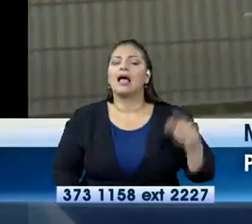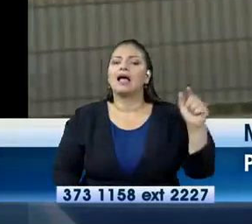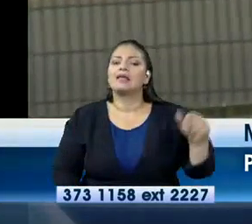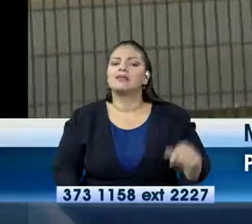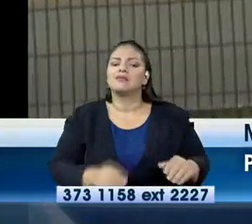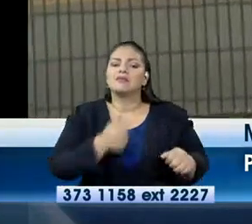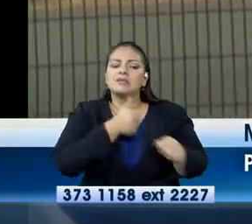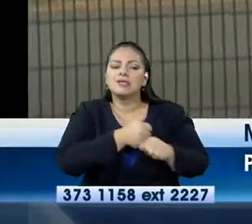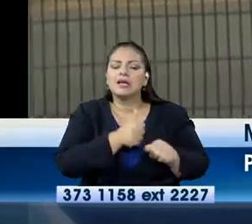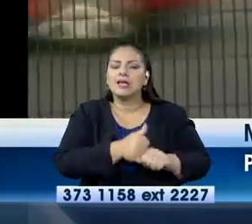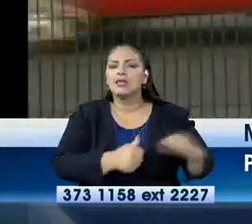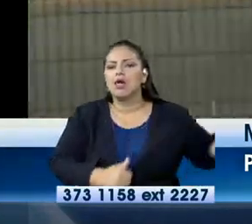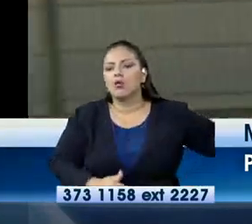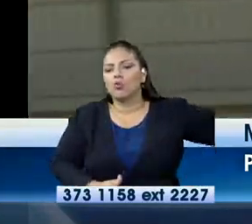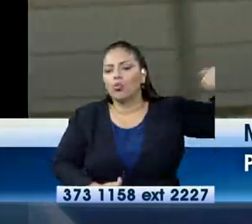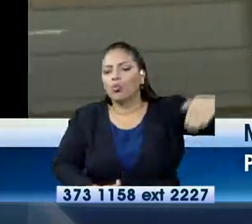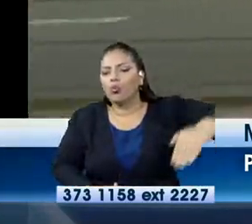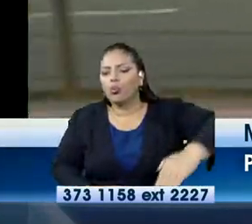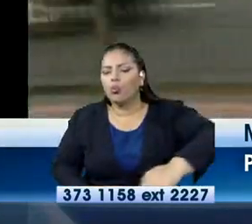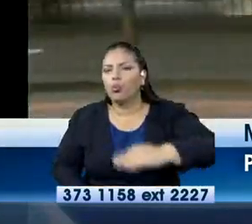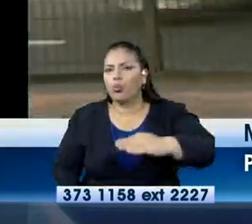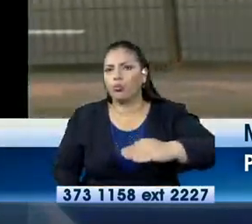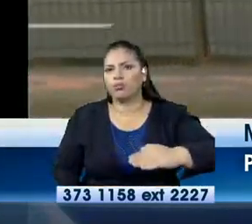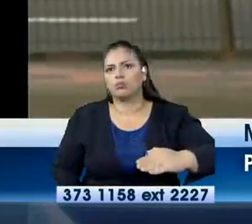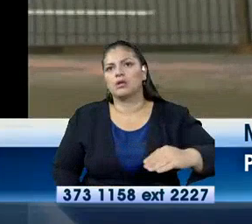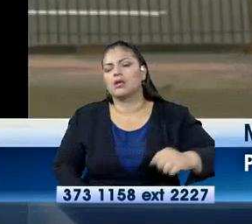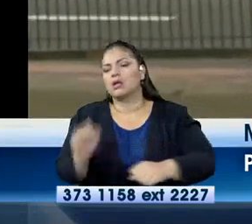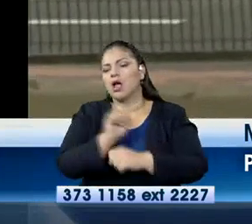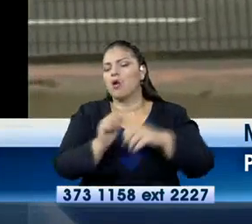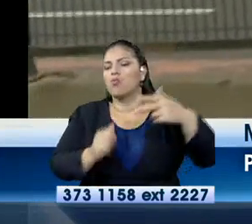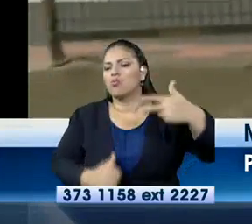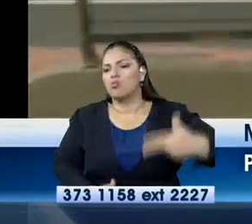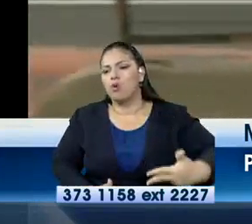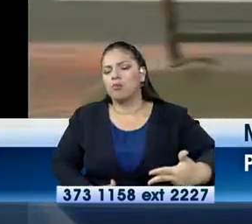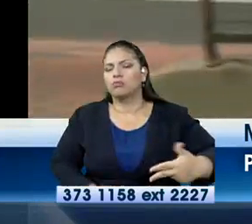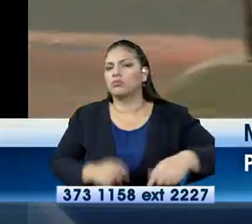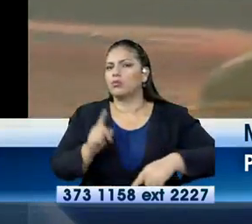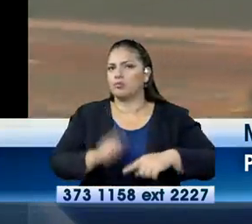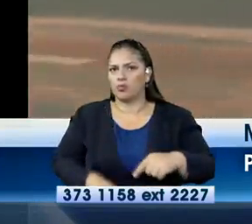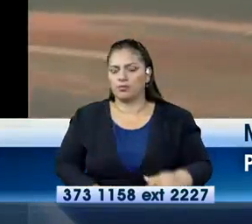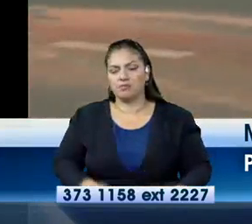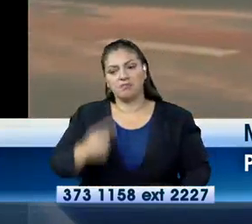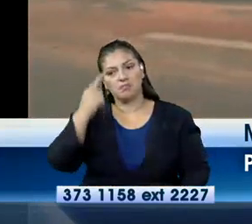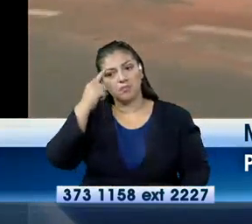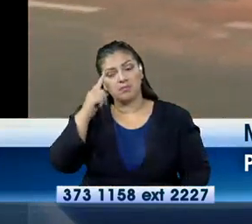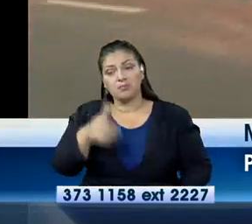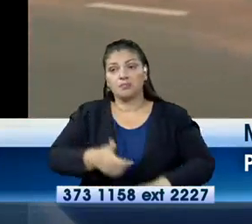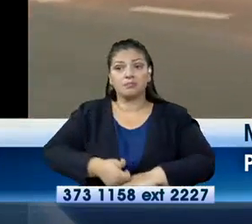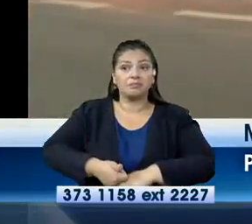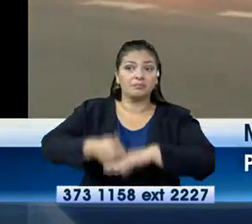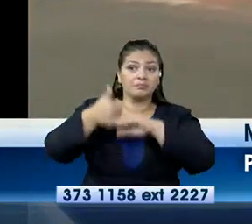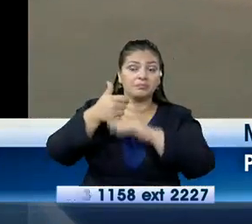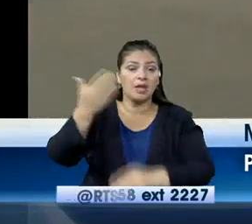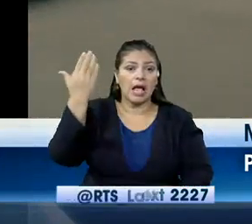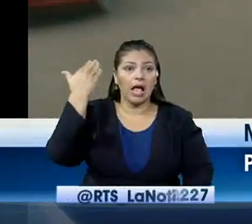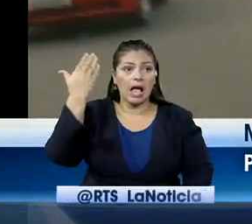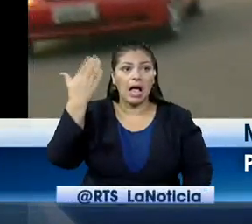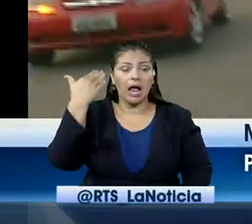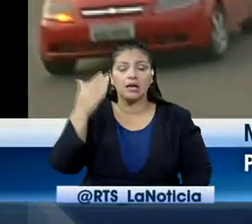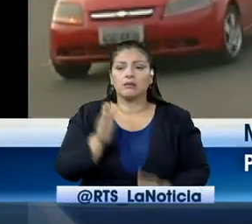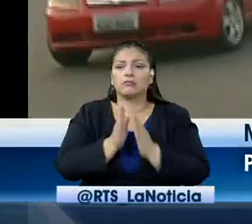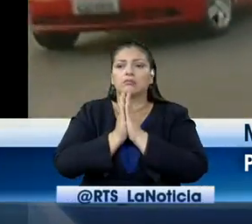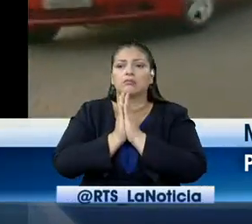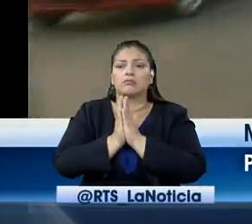a la derecha. Lo que sí podemos pedir es que el señor alcalde o los señores magistrados de la política,